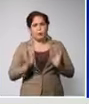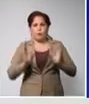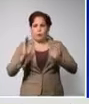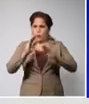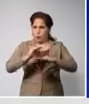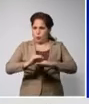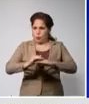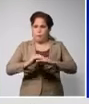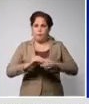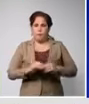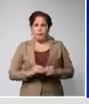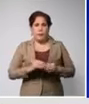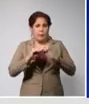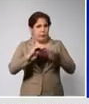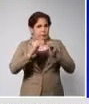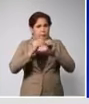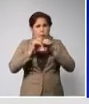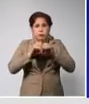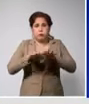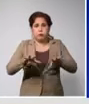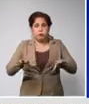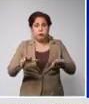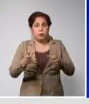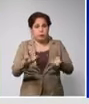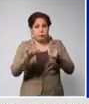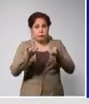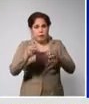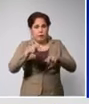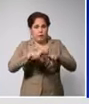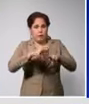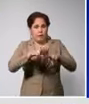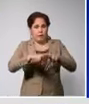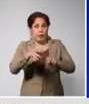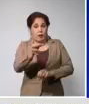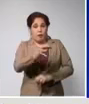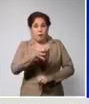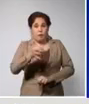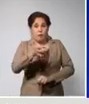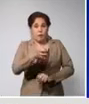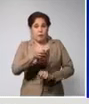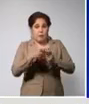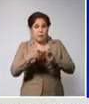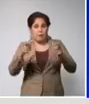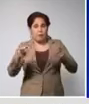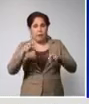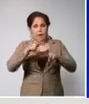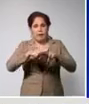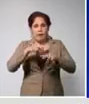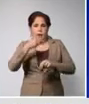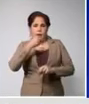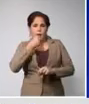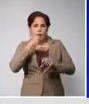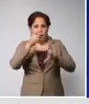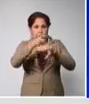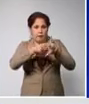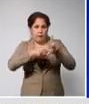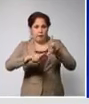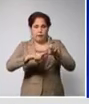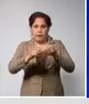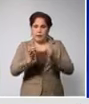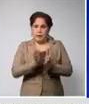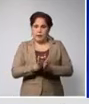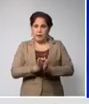elevada la transmisión y los municipios de mayor afectación, Habana Vieja, Regla, San Miguel del